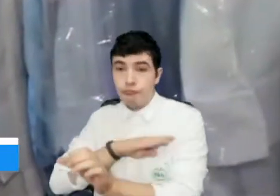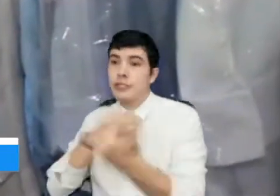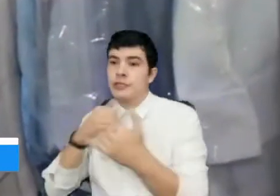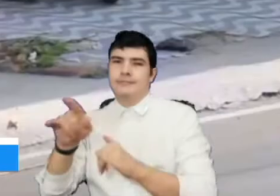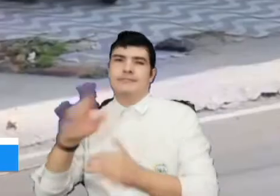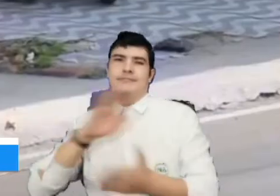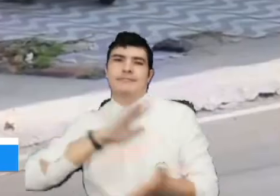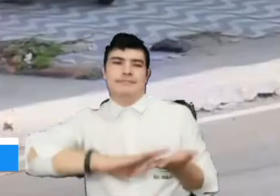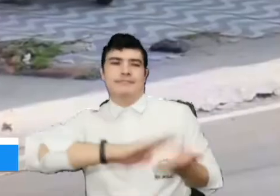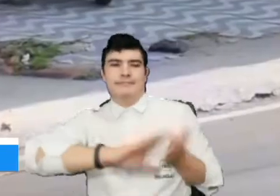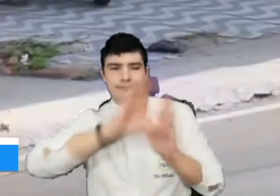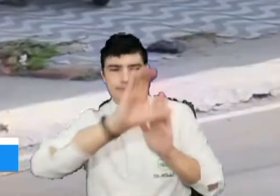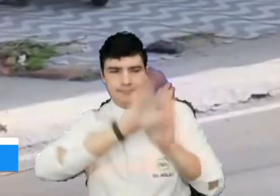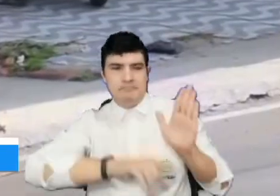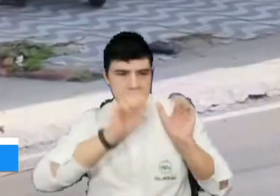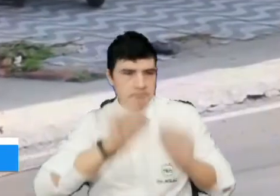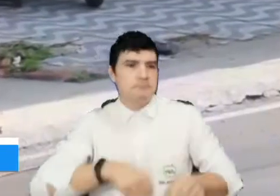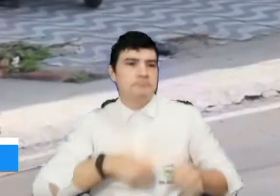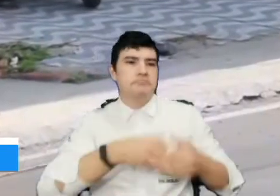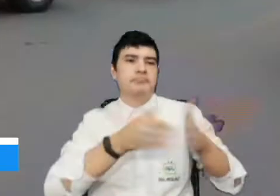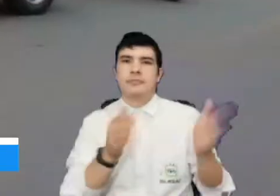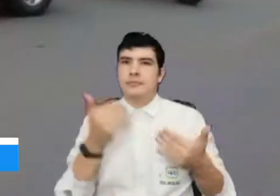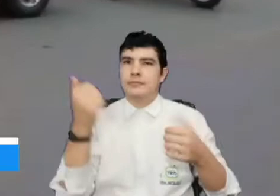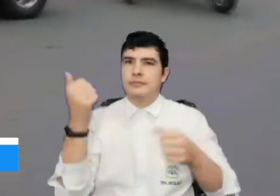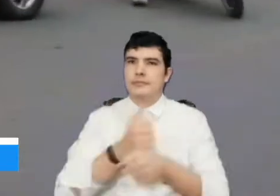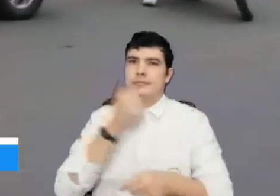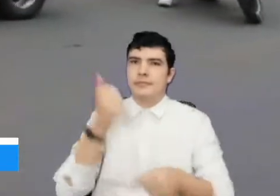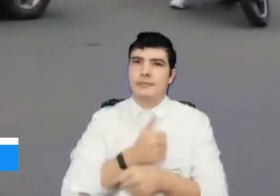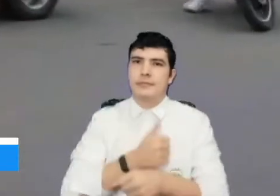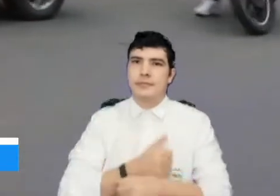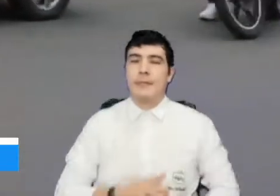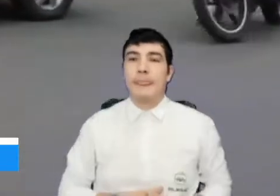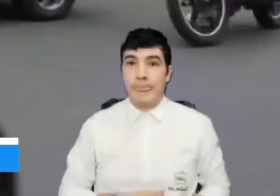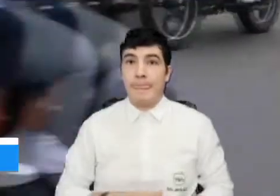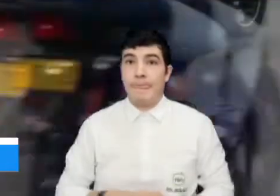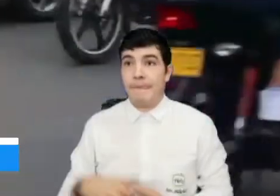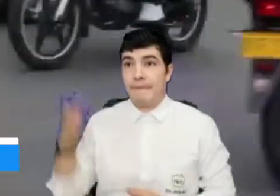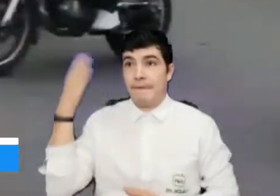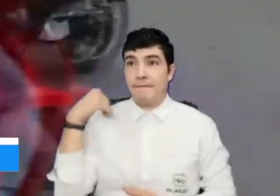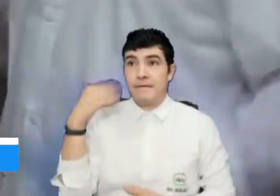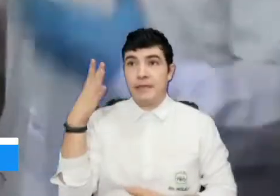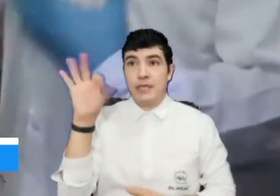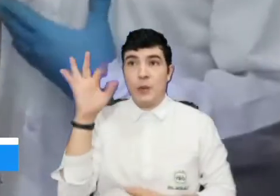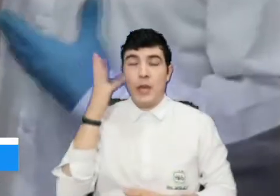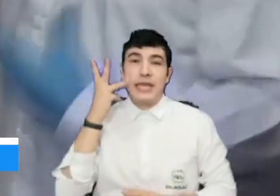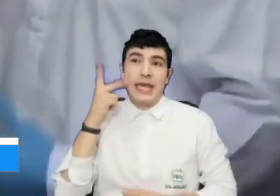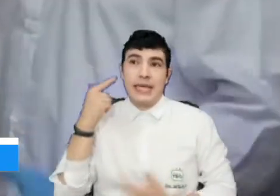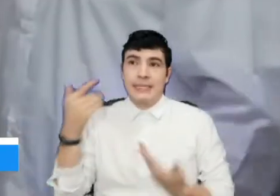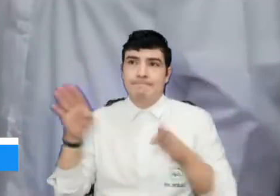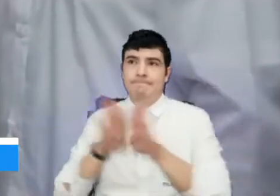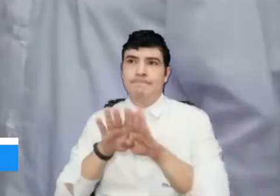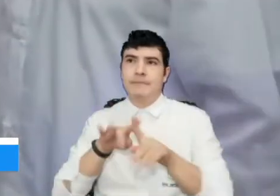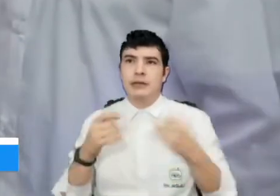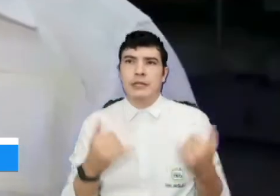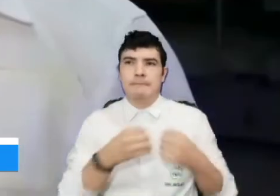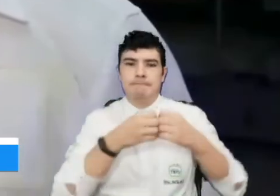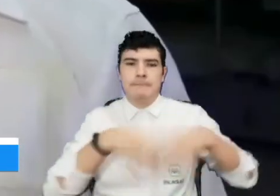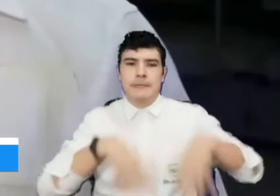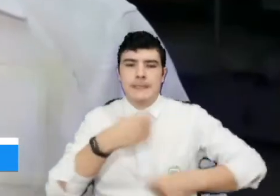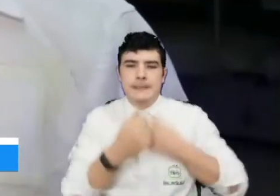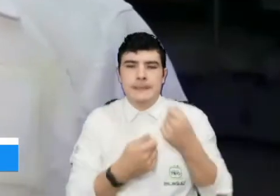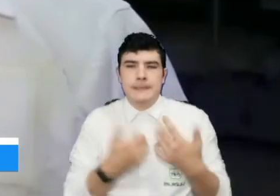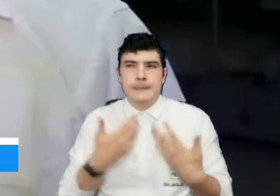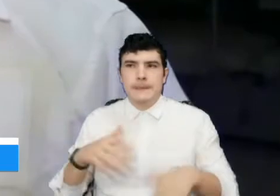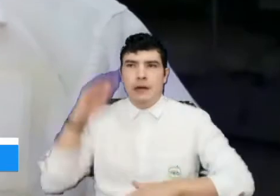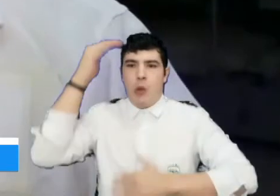ya inician sus actividades luego de más de 50 días cerrados manifiestan que las pérdidas económicas son casi del 60%.